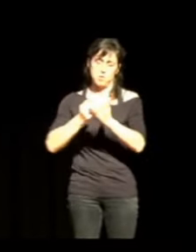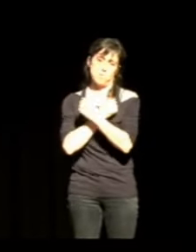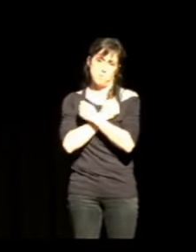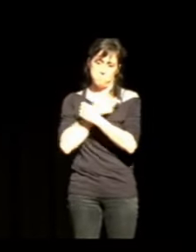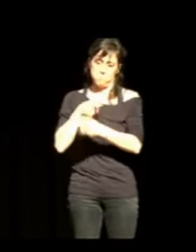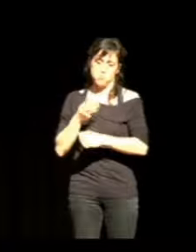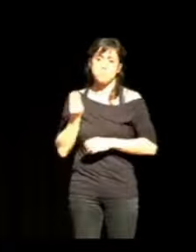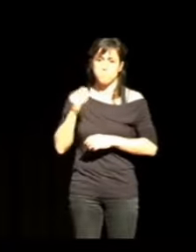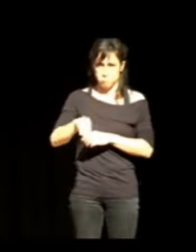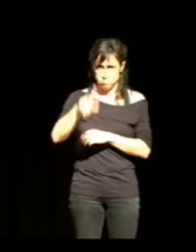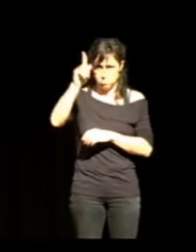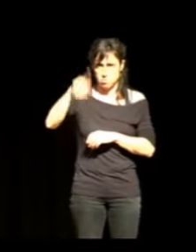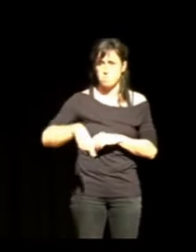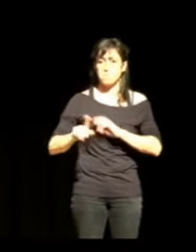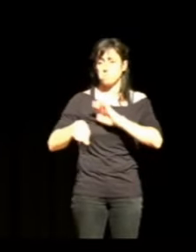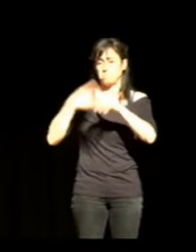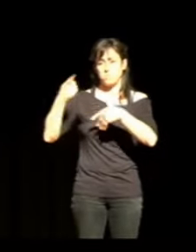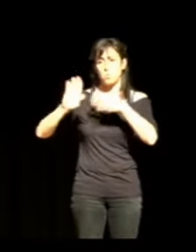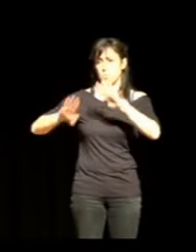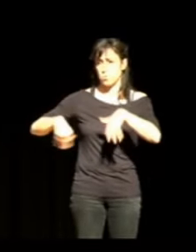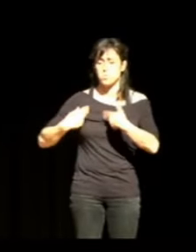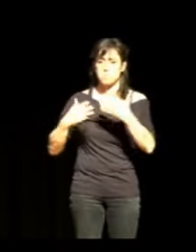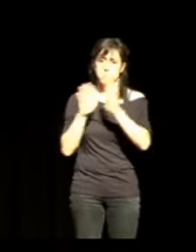proyecto de amor, es como